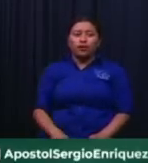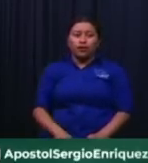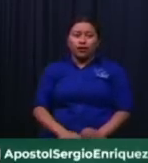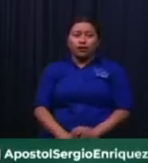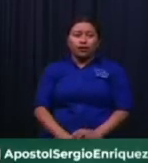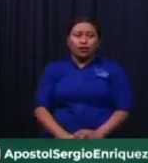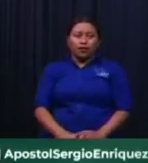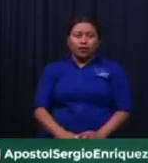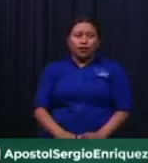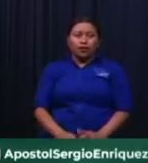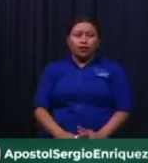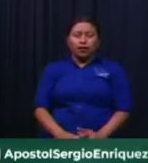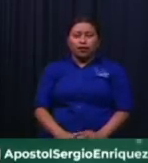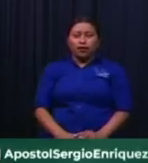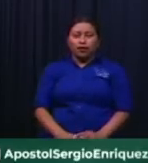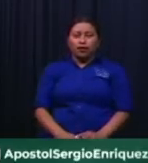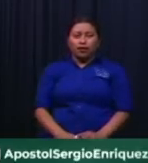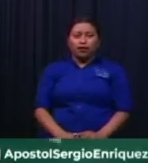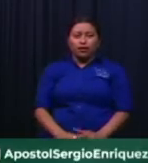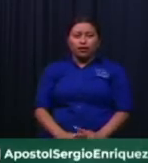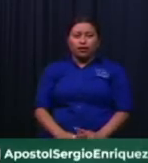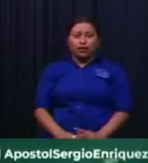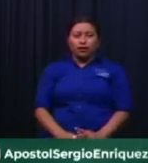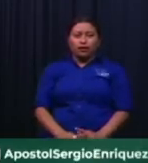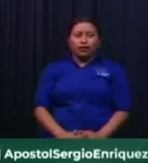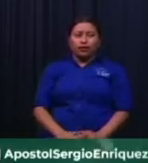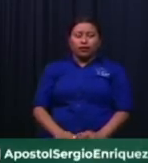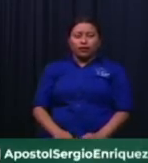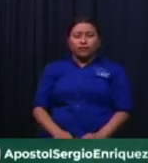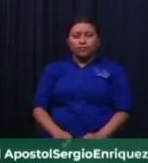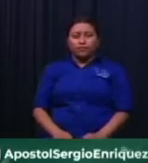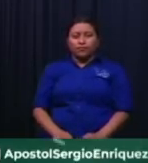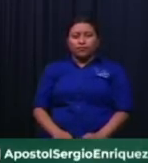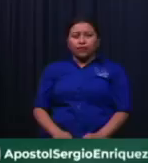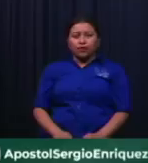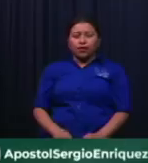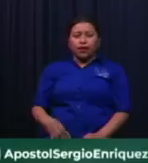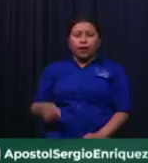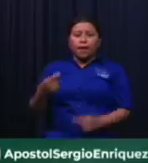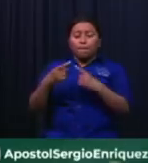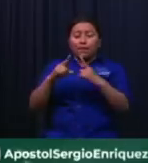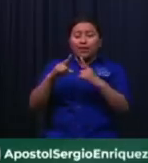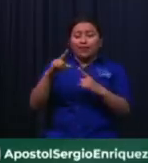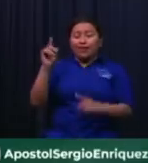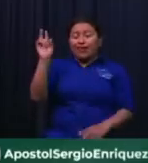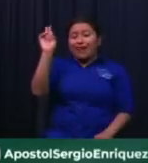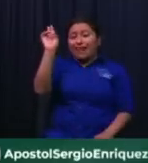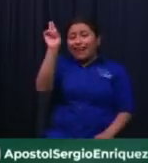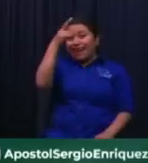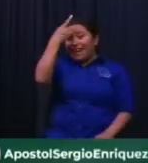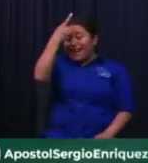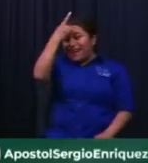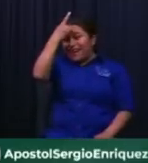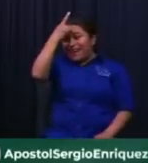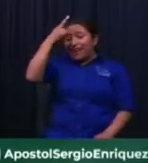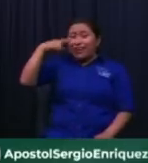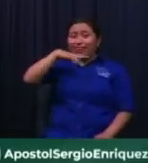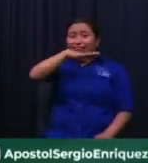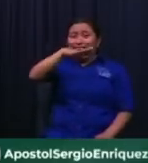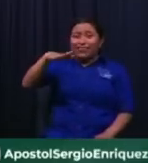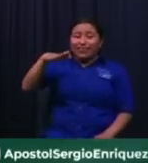ha de haber sido hermosa, ¿verdad, hermano? Esther 1:12. Pero la reina Vasti rehusó venir al mandato del